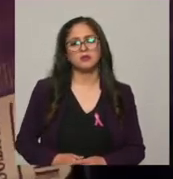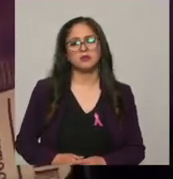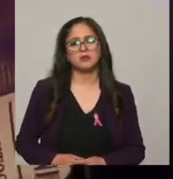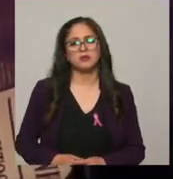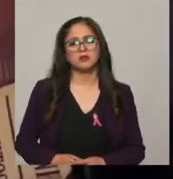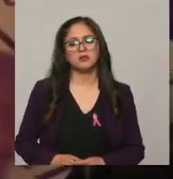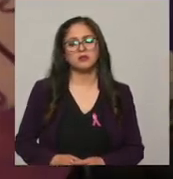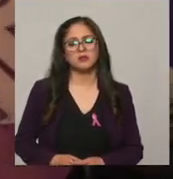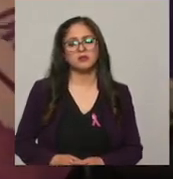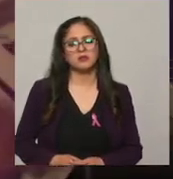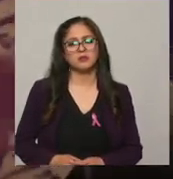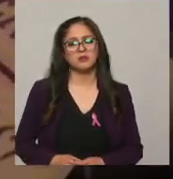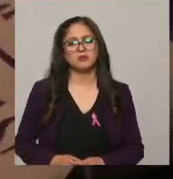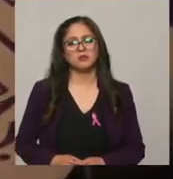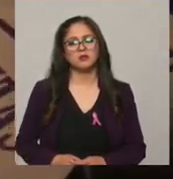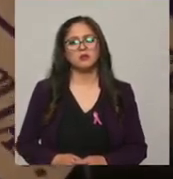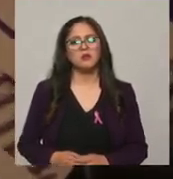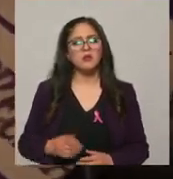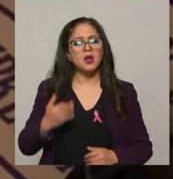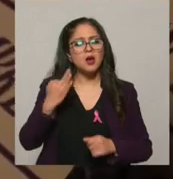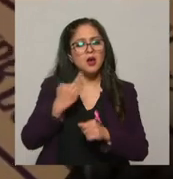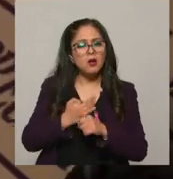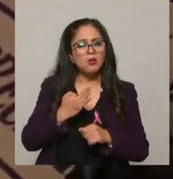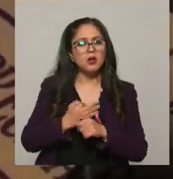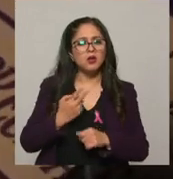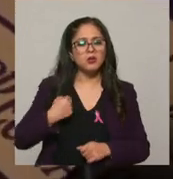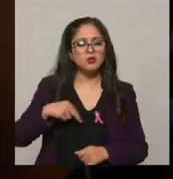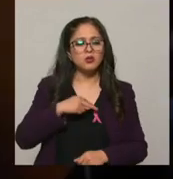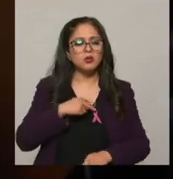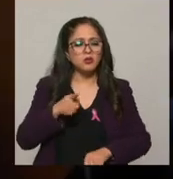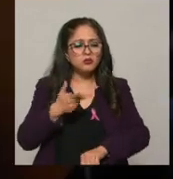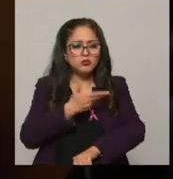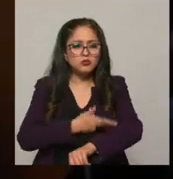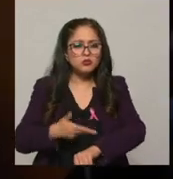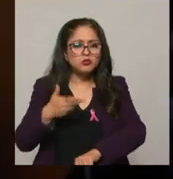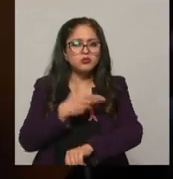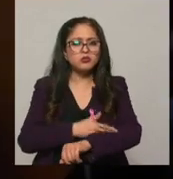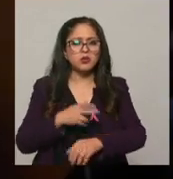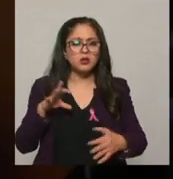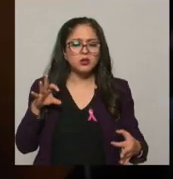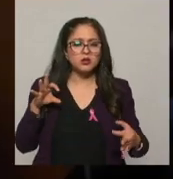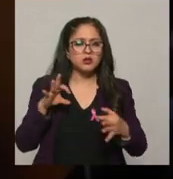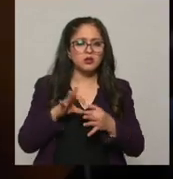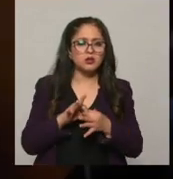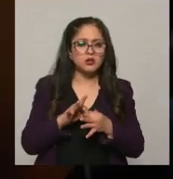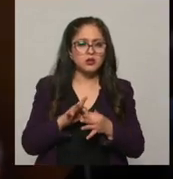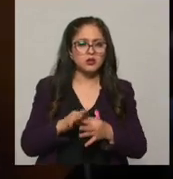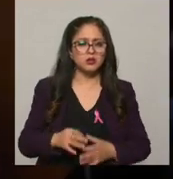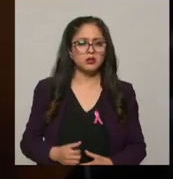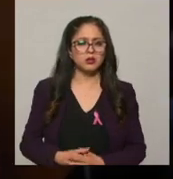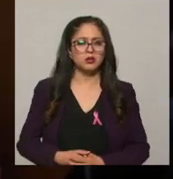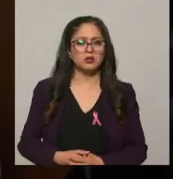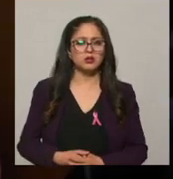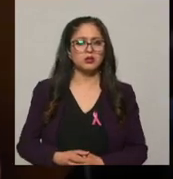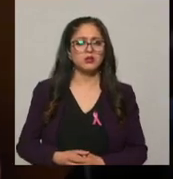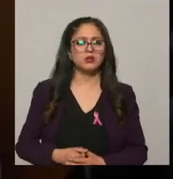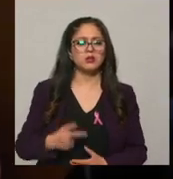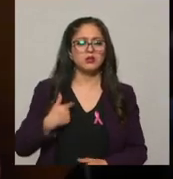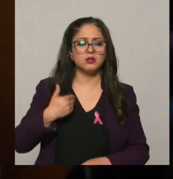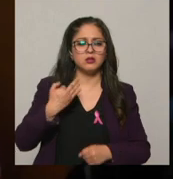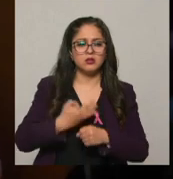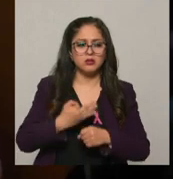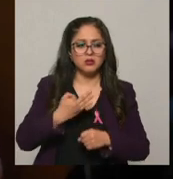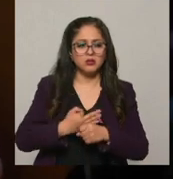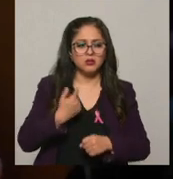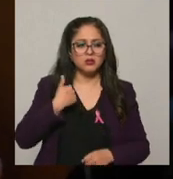estamos viendo precisamente la forma de poder hacer esfuerzos conjuntos, porque nos preocupa mucho cómo está